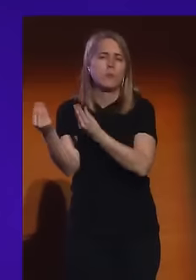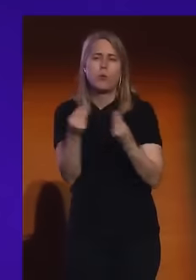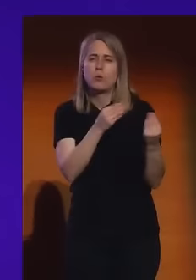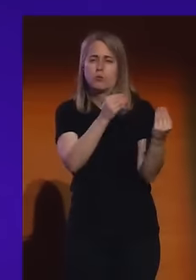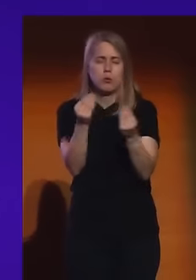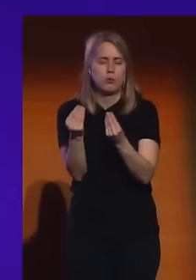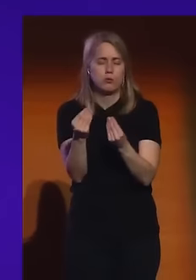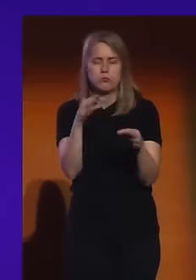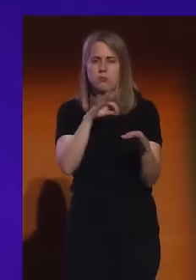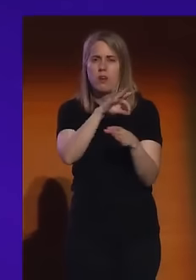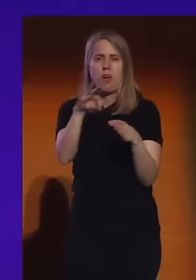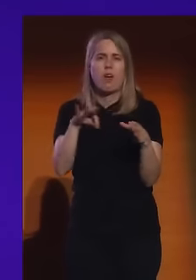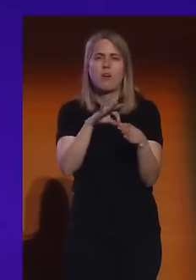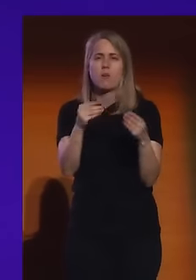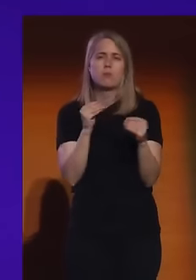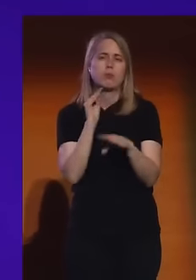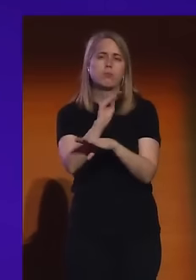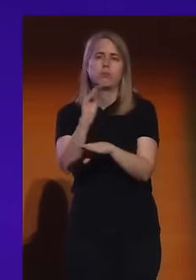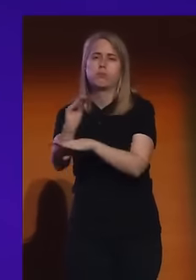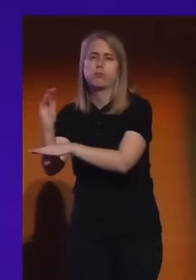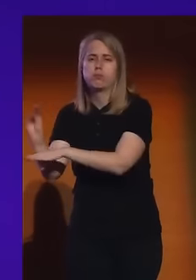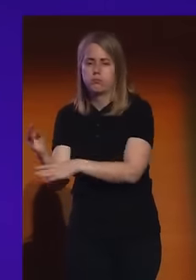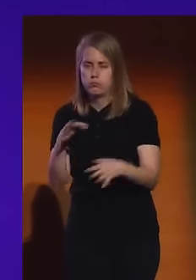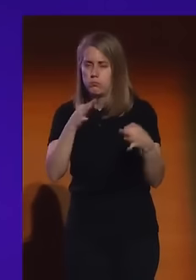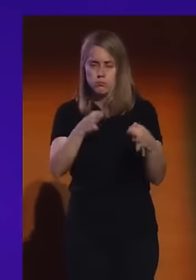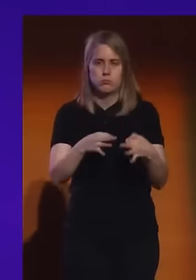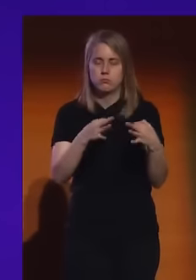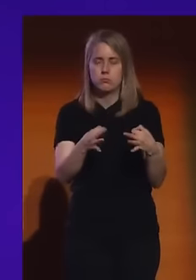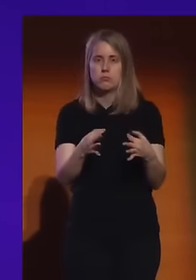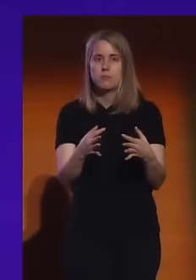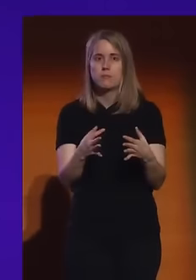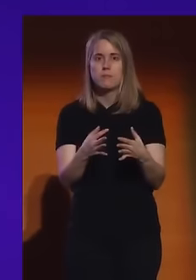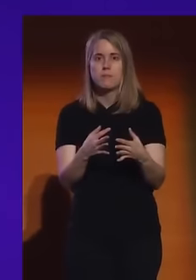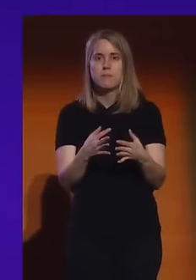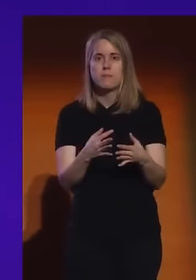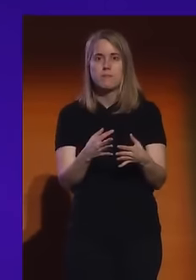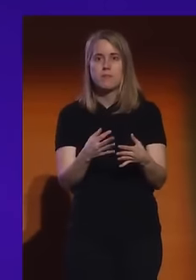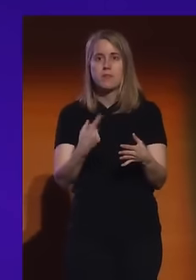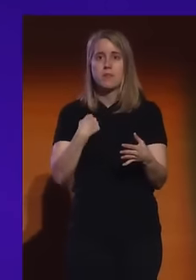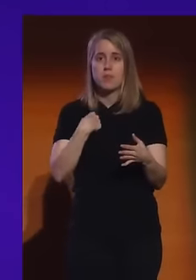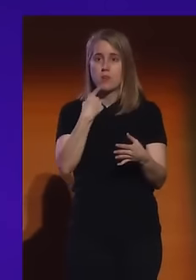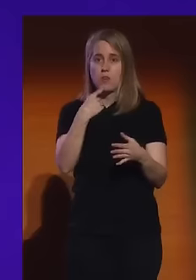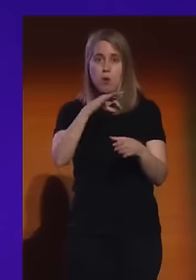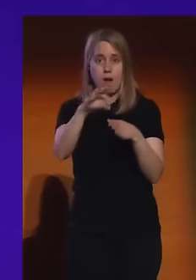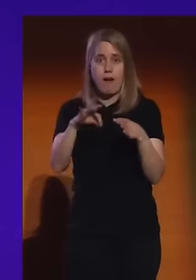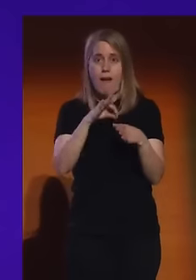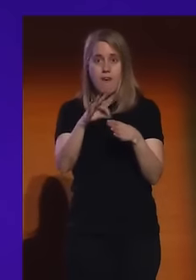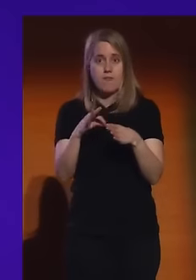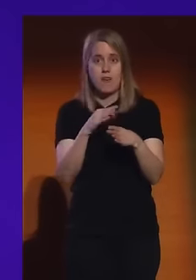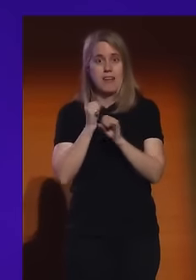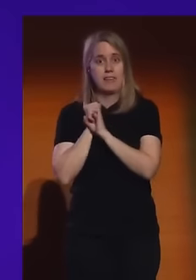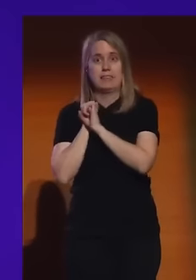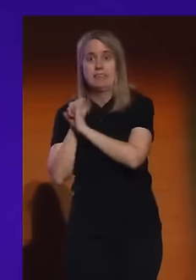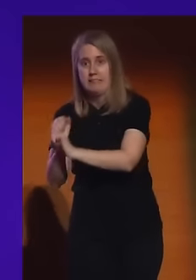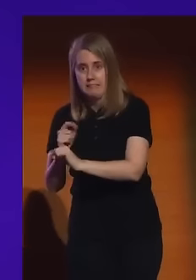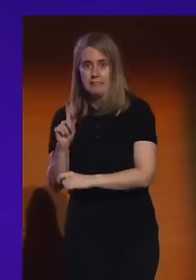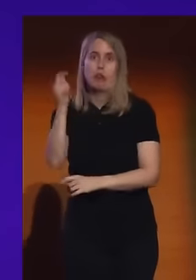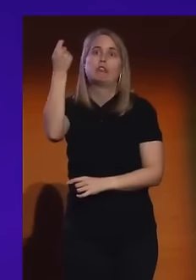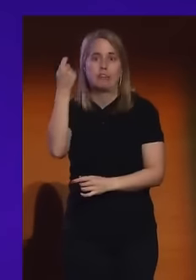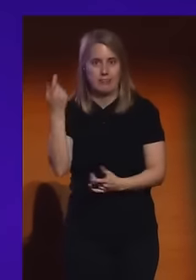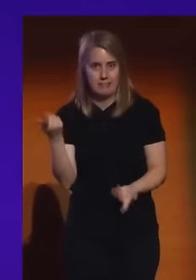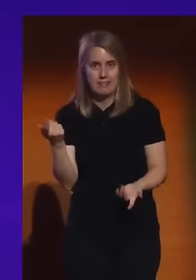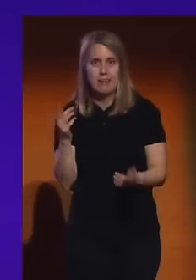bat pila batara gatzen zait hori niomo ega lortu